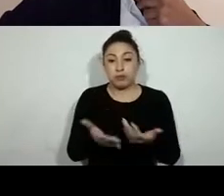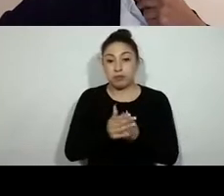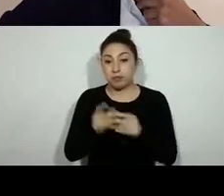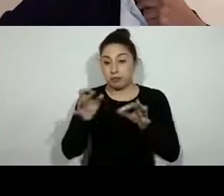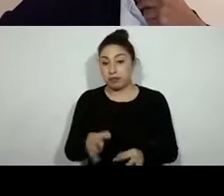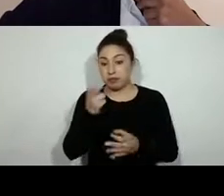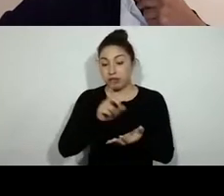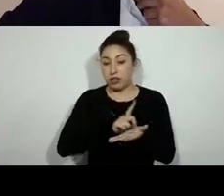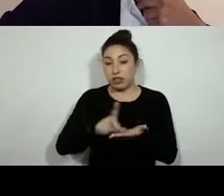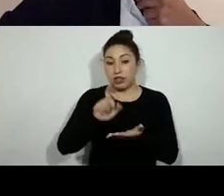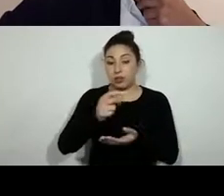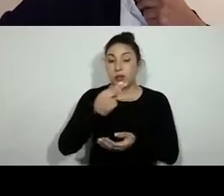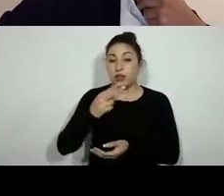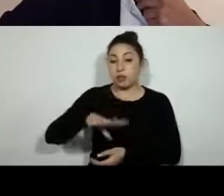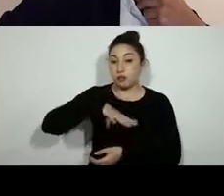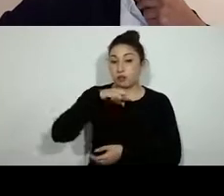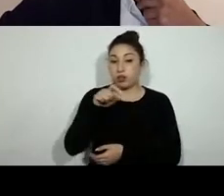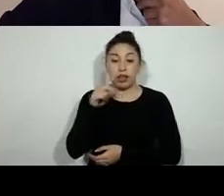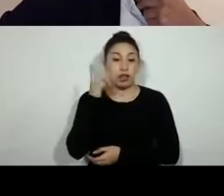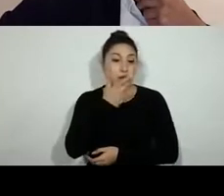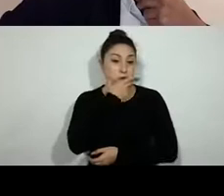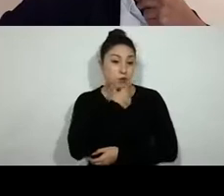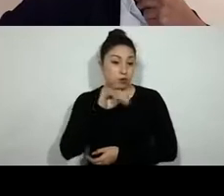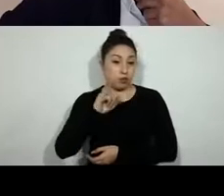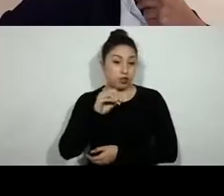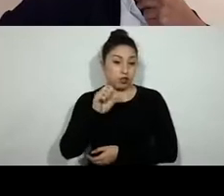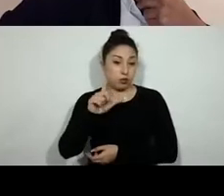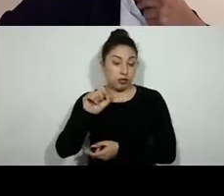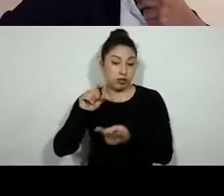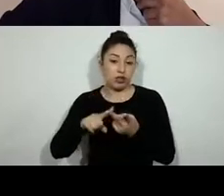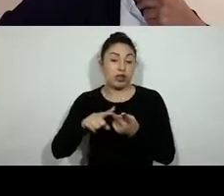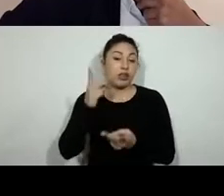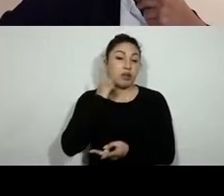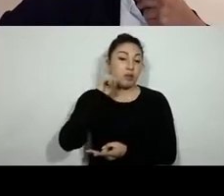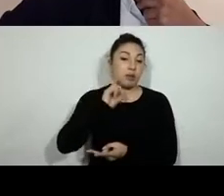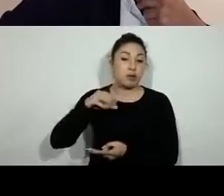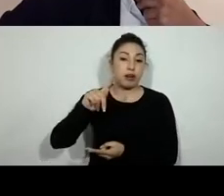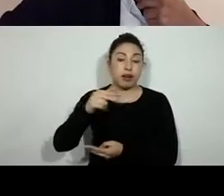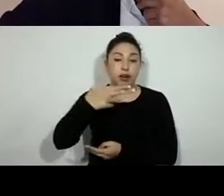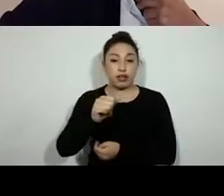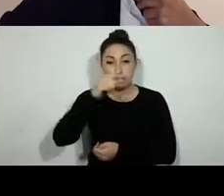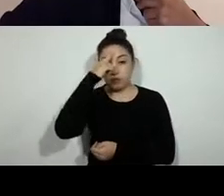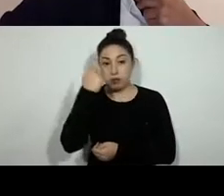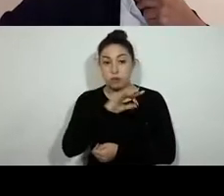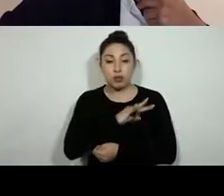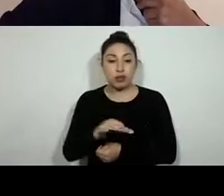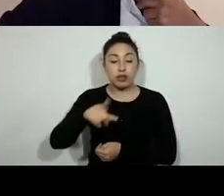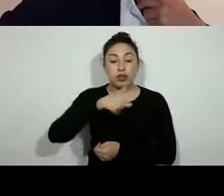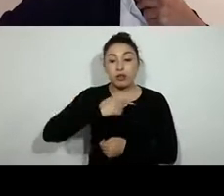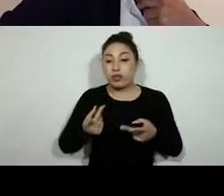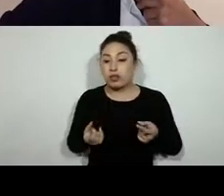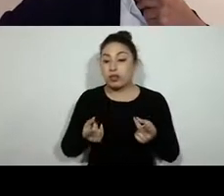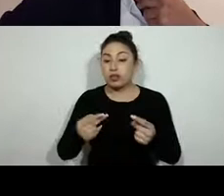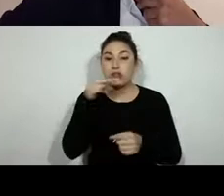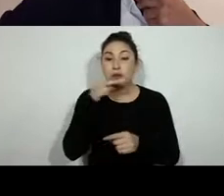del que se valió el diputado José Luis Rodríguez, la diputada Marta Ávila, como ciudadanos, para darle una salida